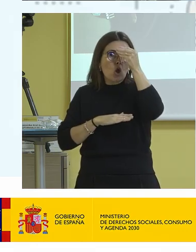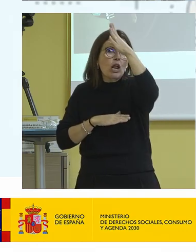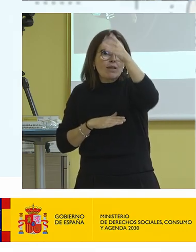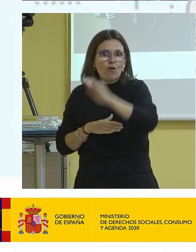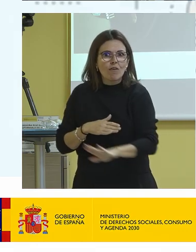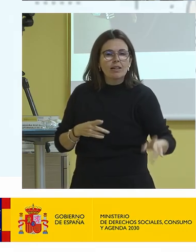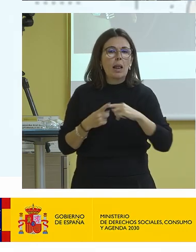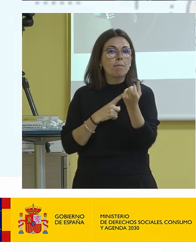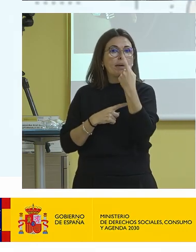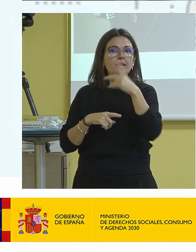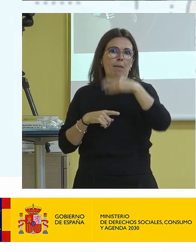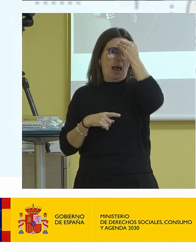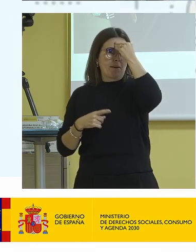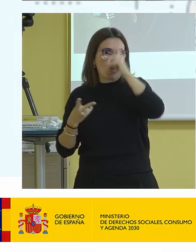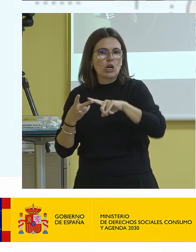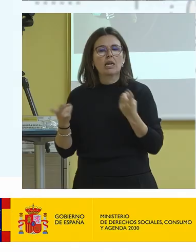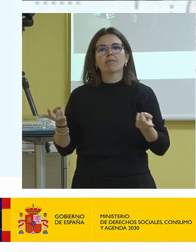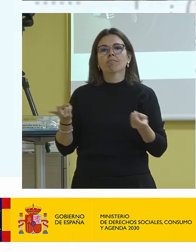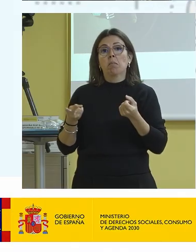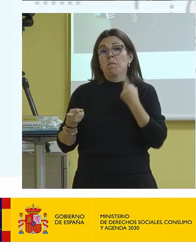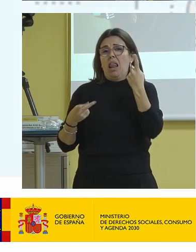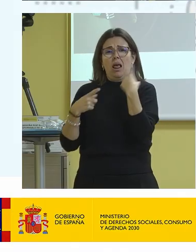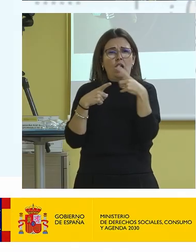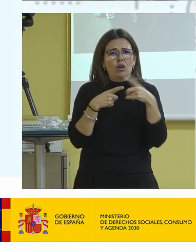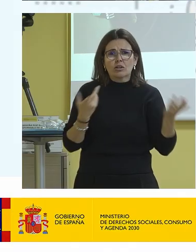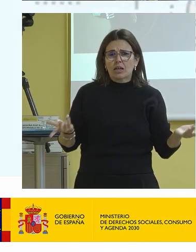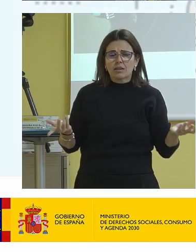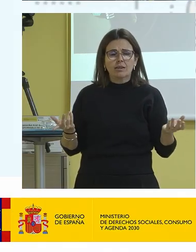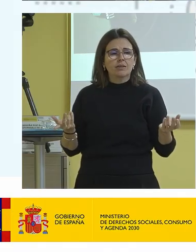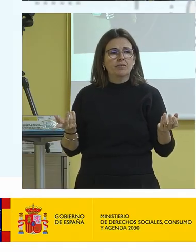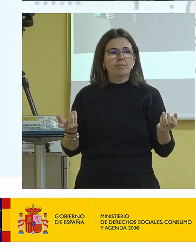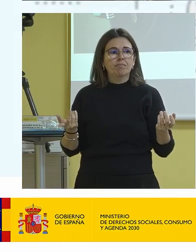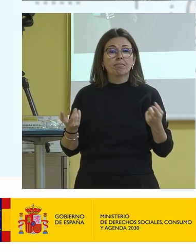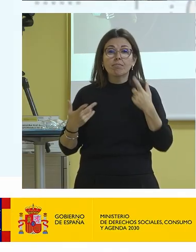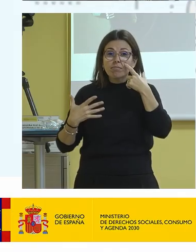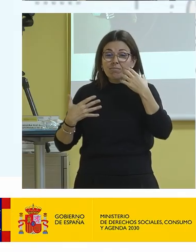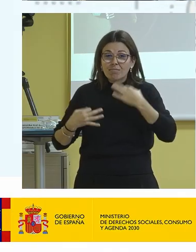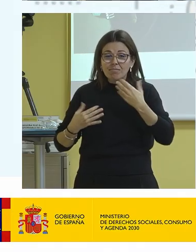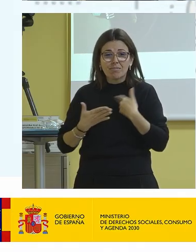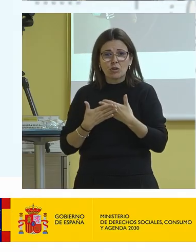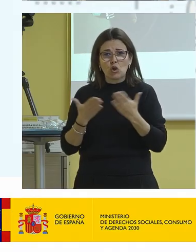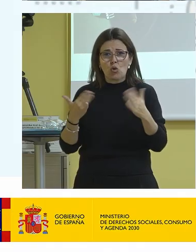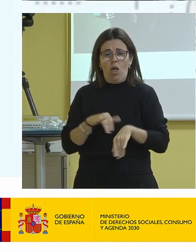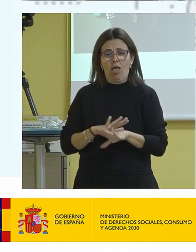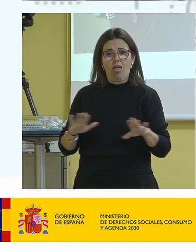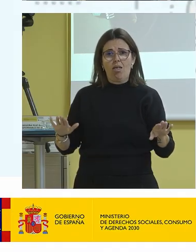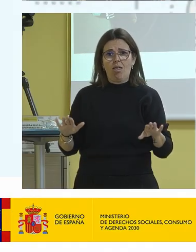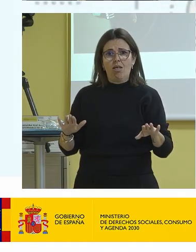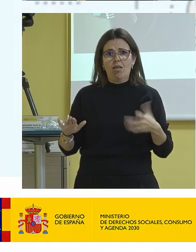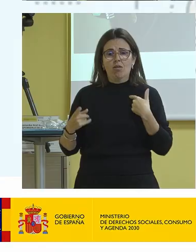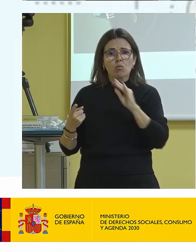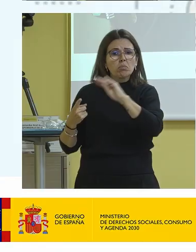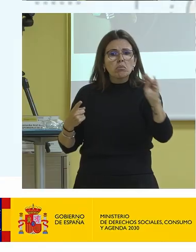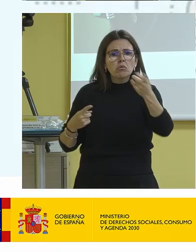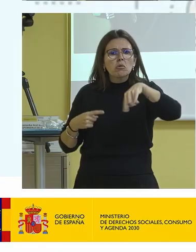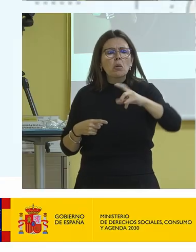infantil, pastillas para la memoria, 1000 cosas que no tienen especial evidencia, ¿vale? Y que te preguntan tus pacientes,